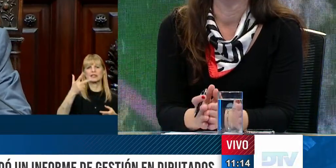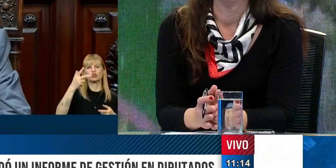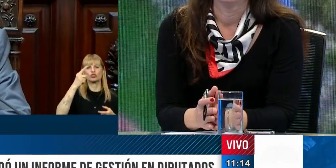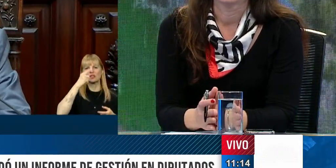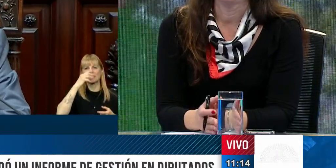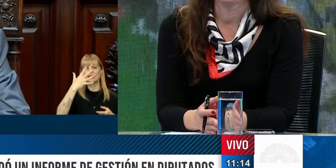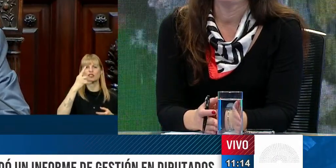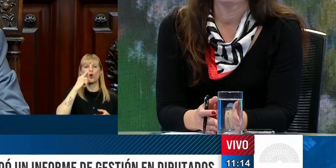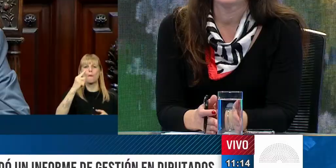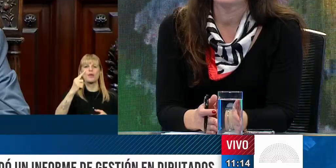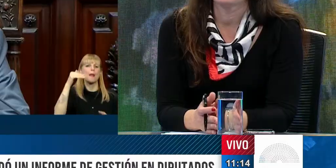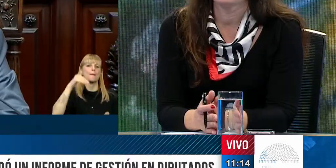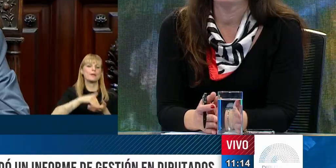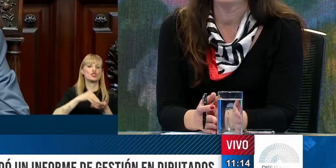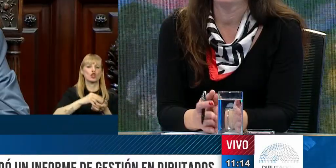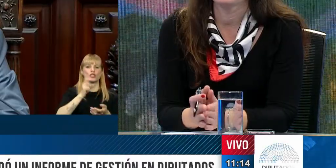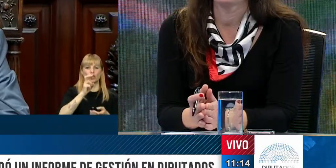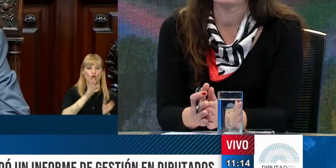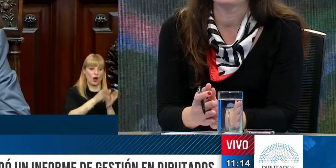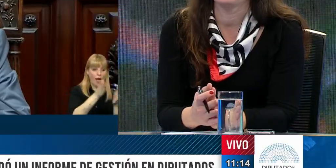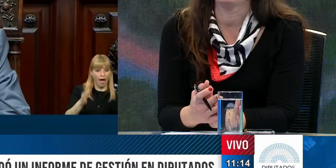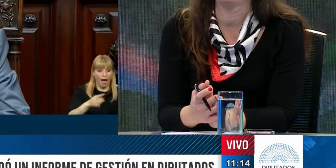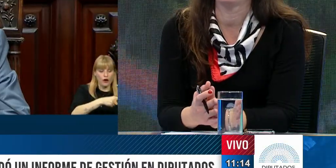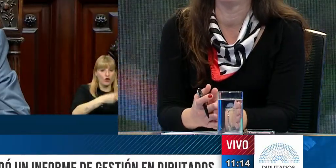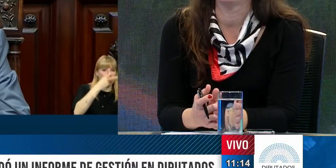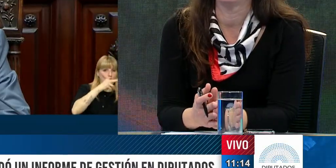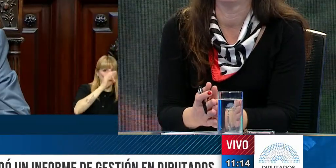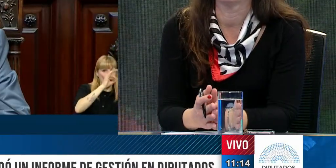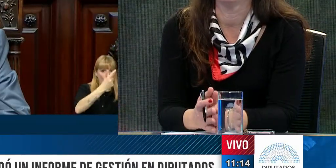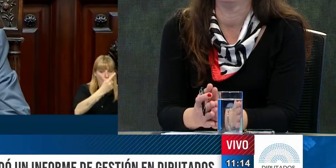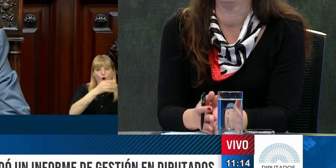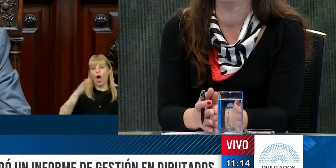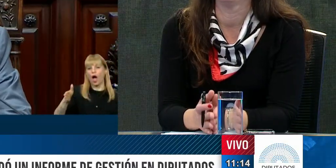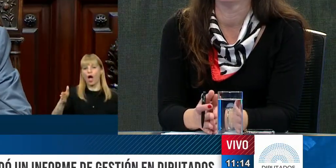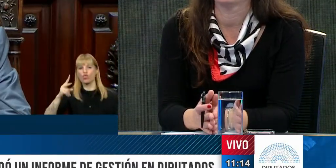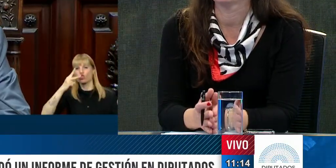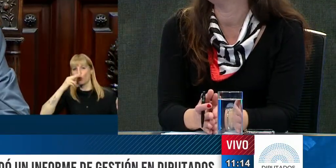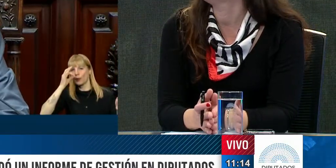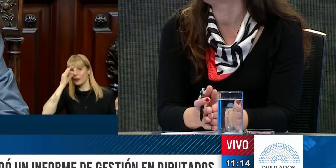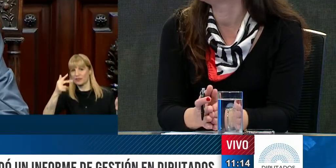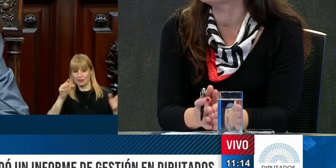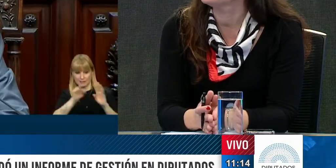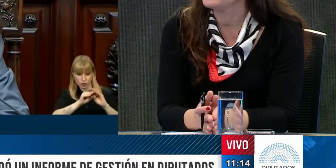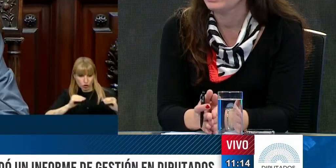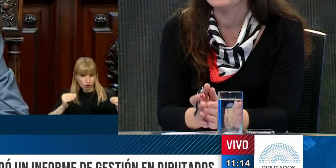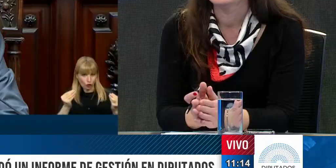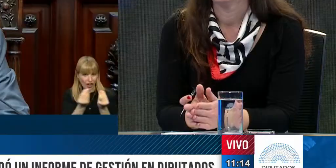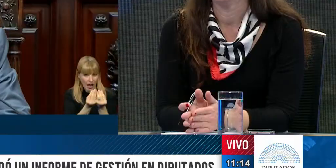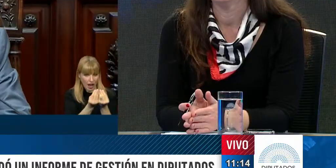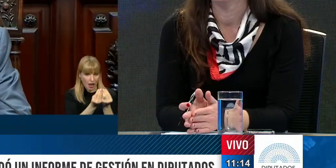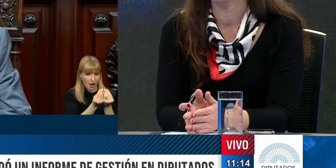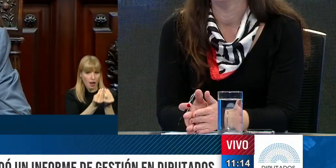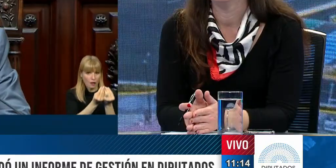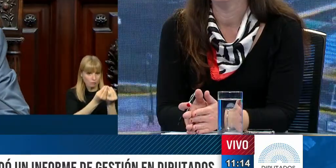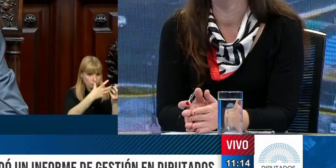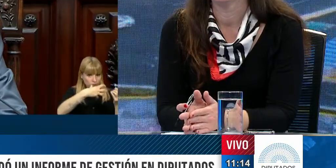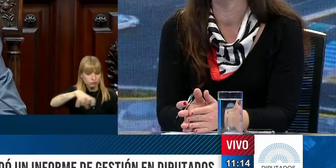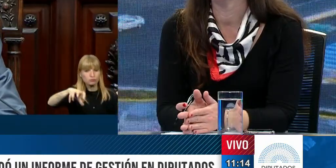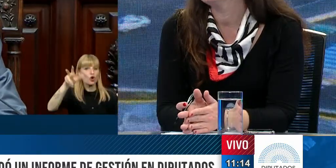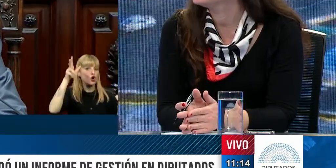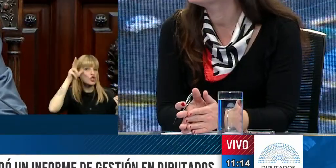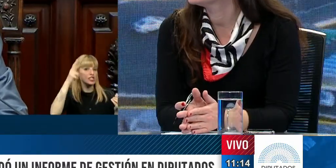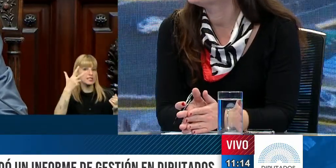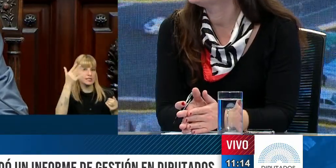ver, ya tenemos el antecedente de Libra donde se había citado a Caputo de Economía y a